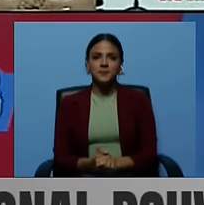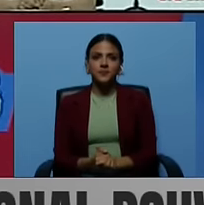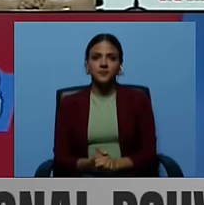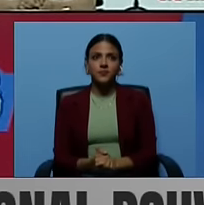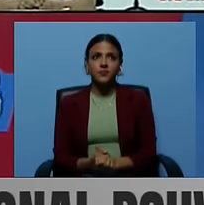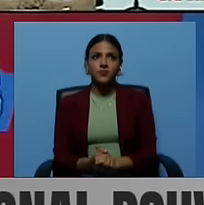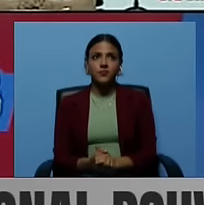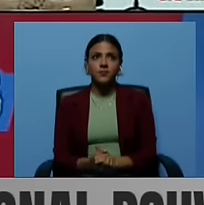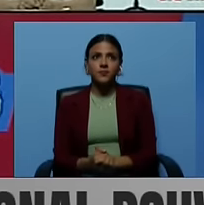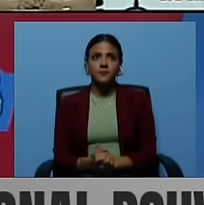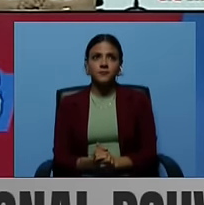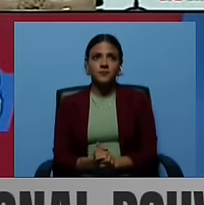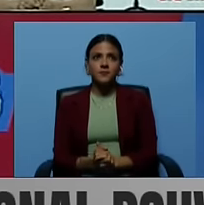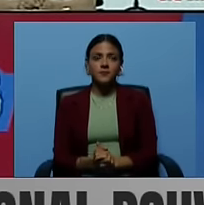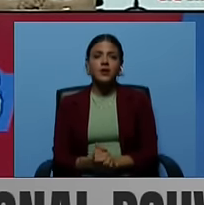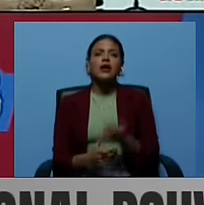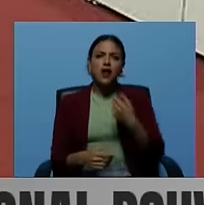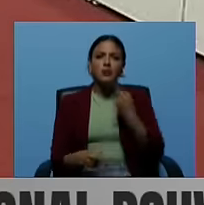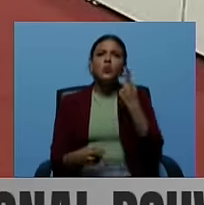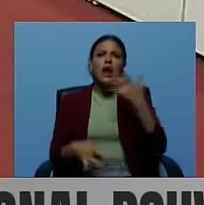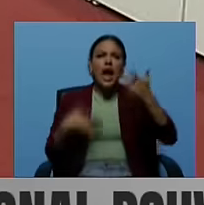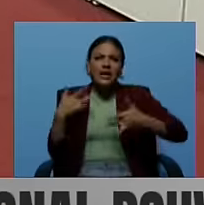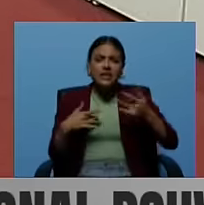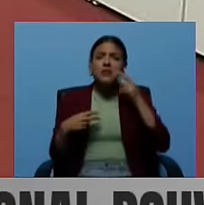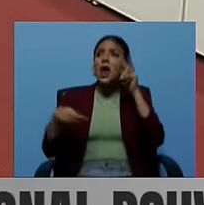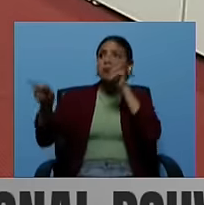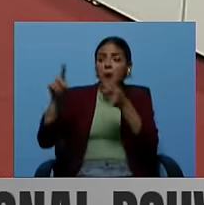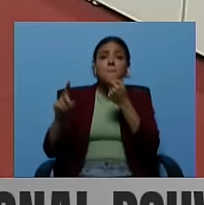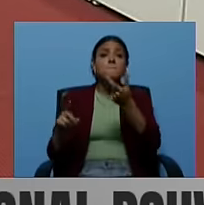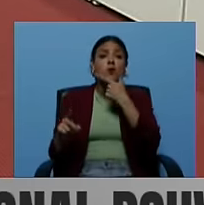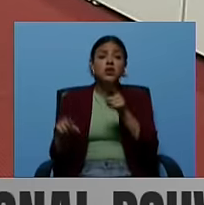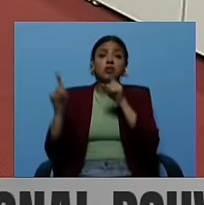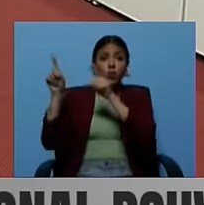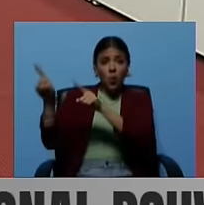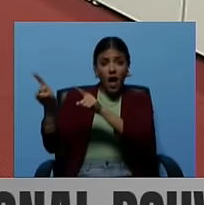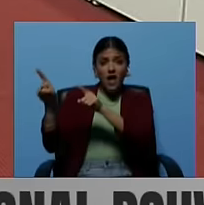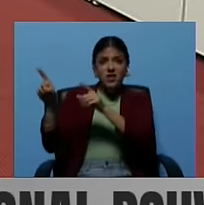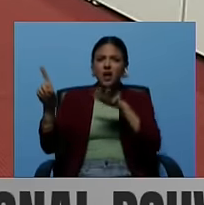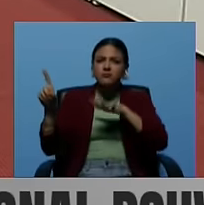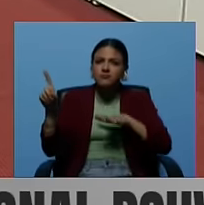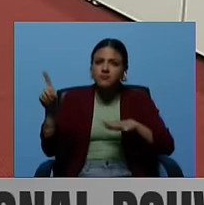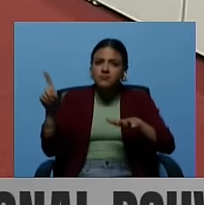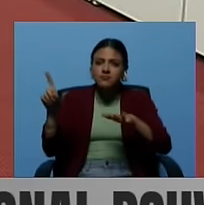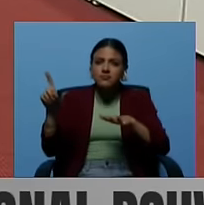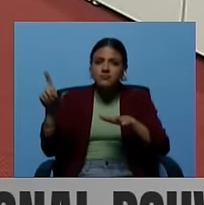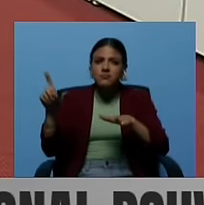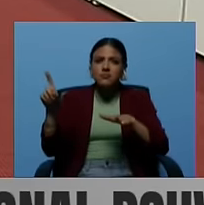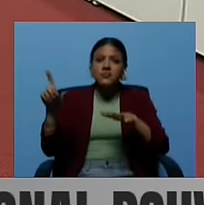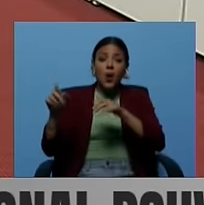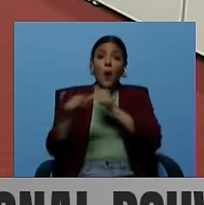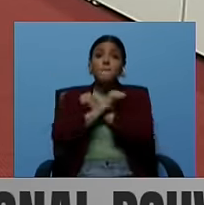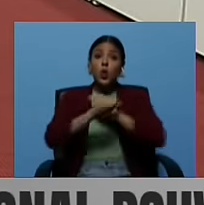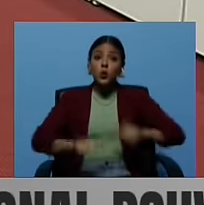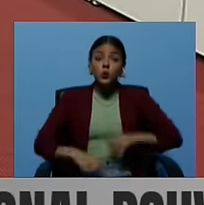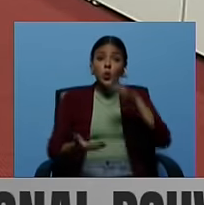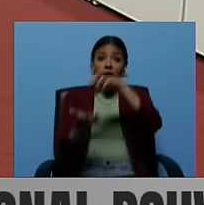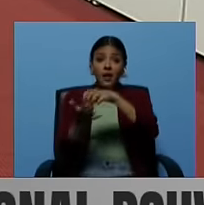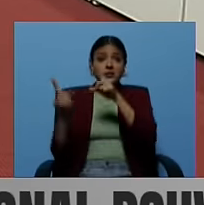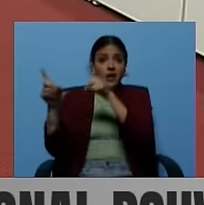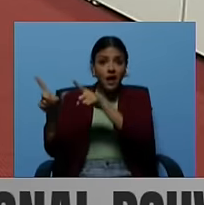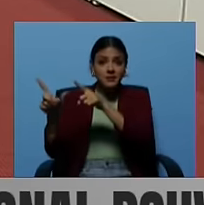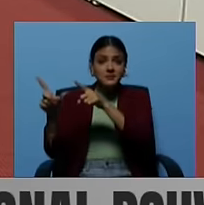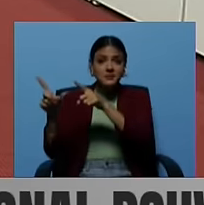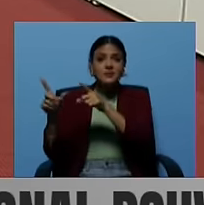Hubo unos eventos bonitos allá en tanto en Portuguesa